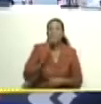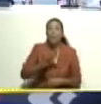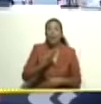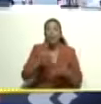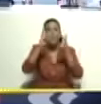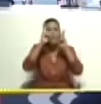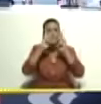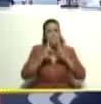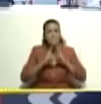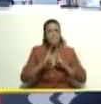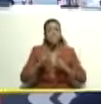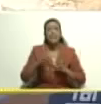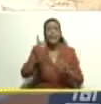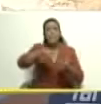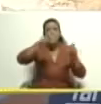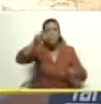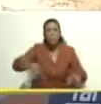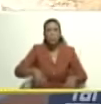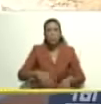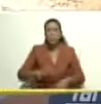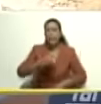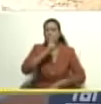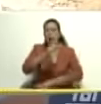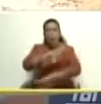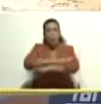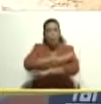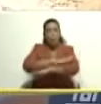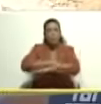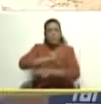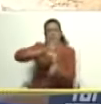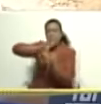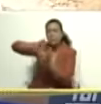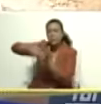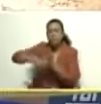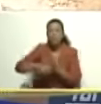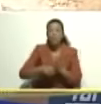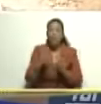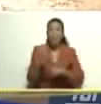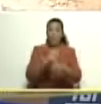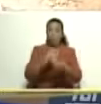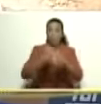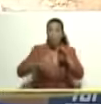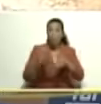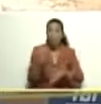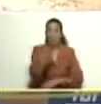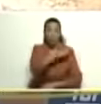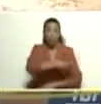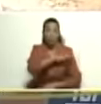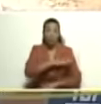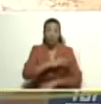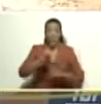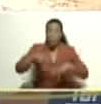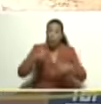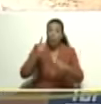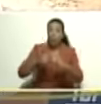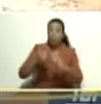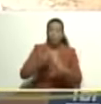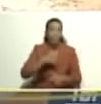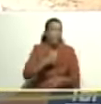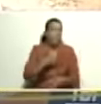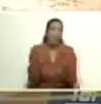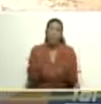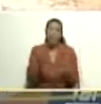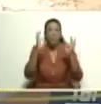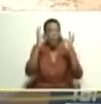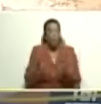Es vital, en un modelo de gestión revolucionario, socialista, de nuevo tipo, es